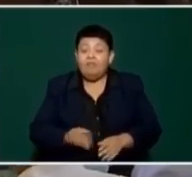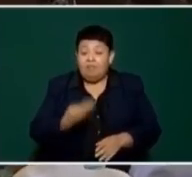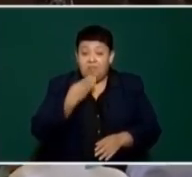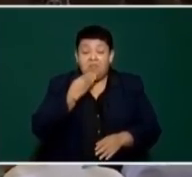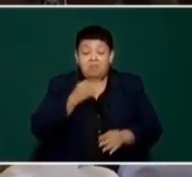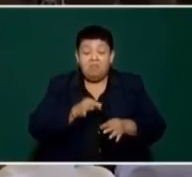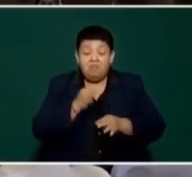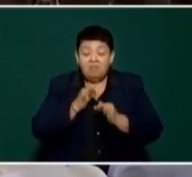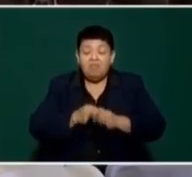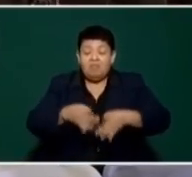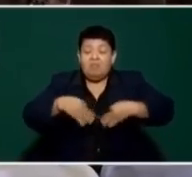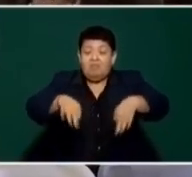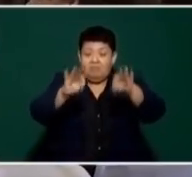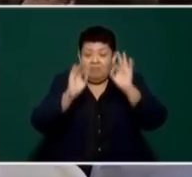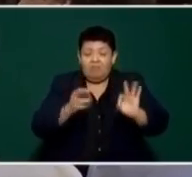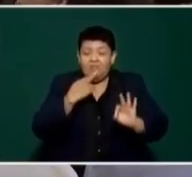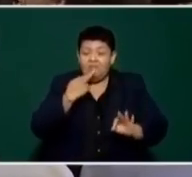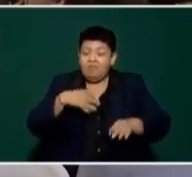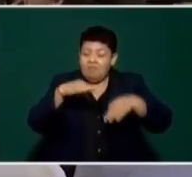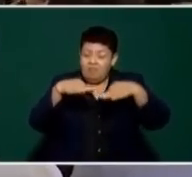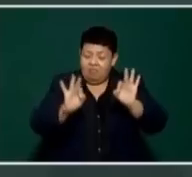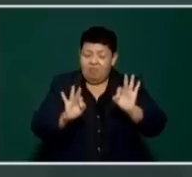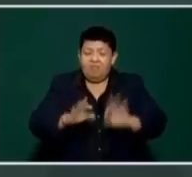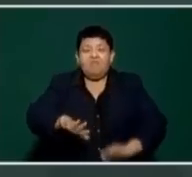eficiente que hay.